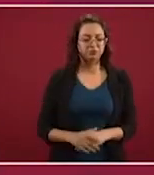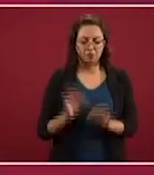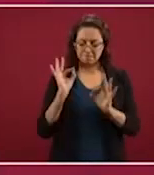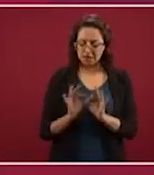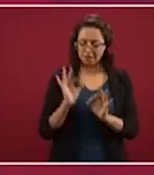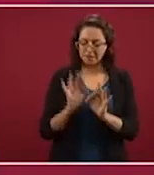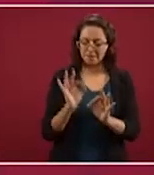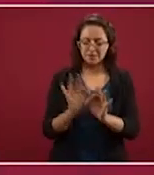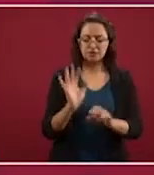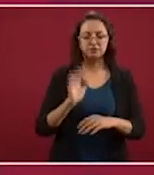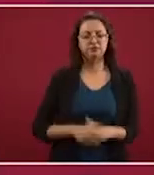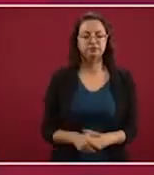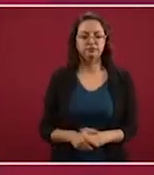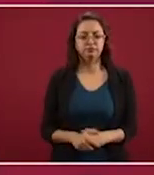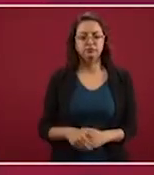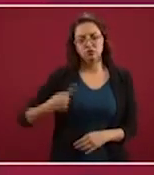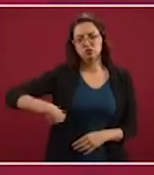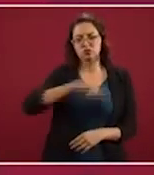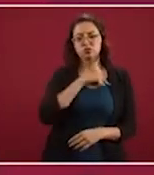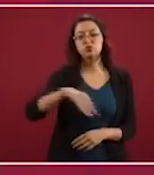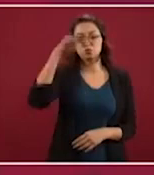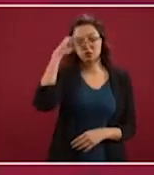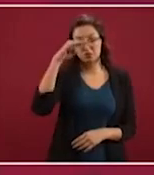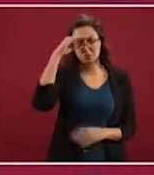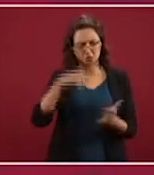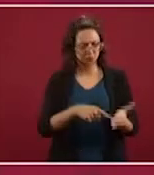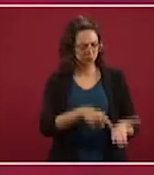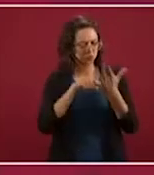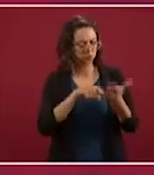cabalmente y consideramos que es un buen acuerdo